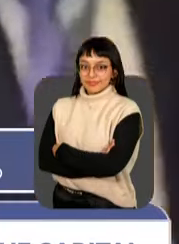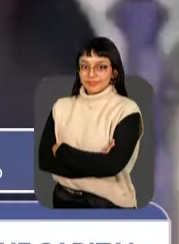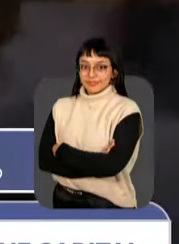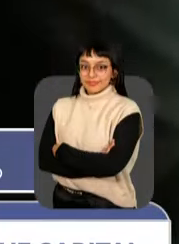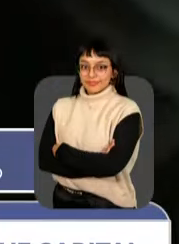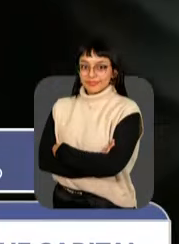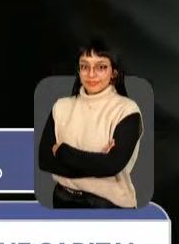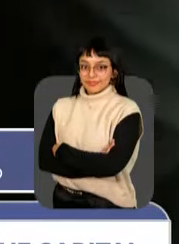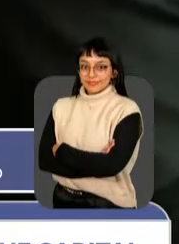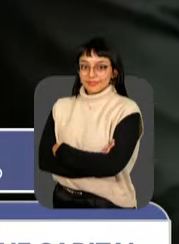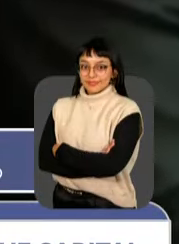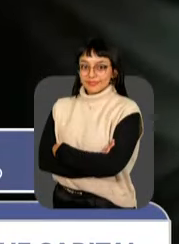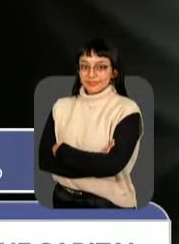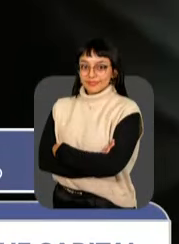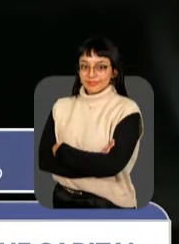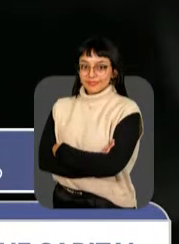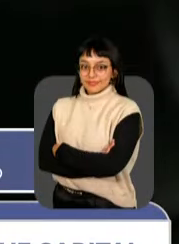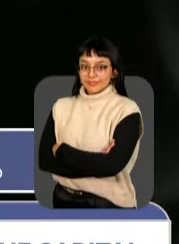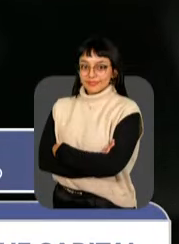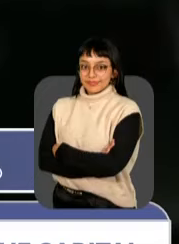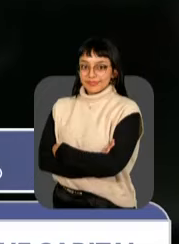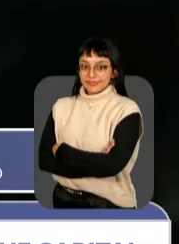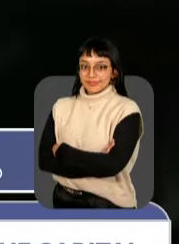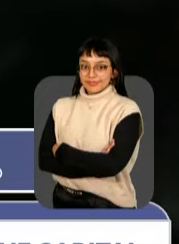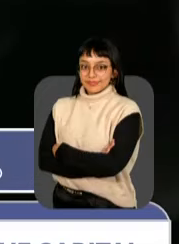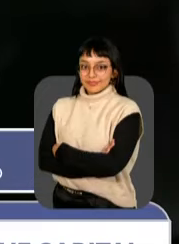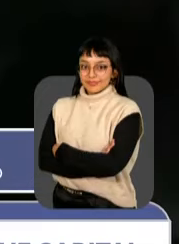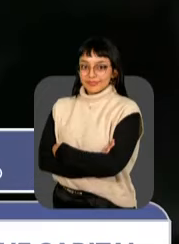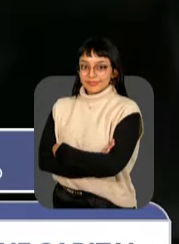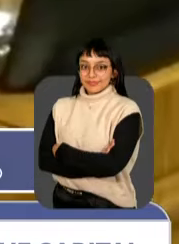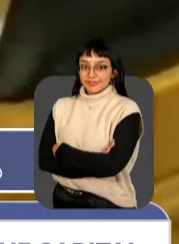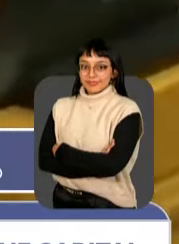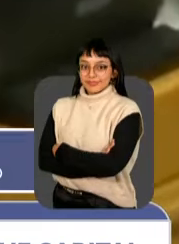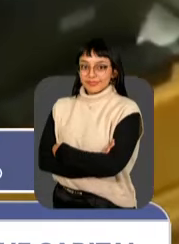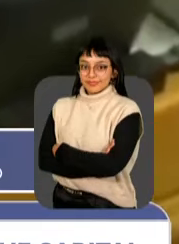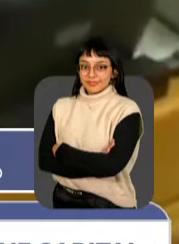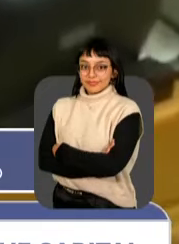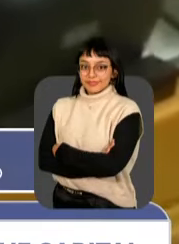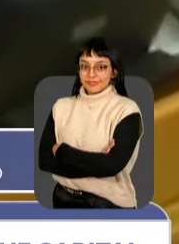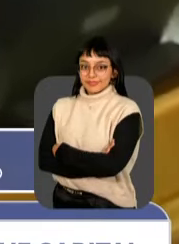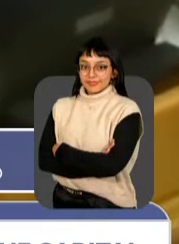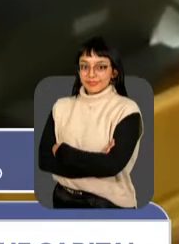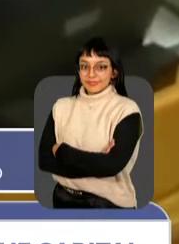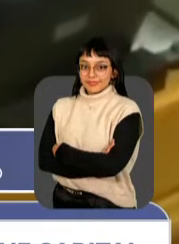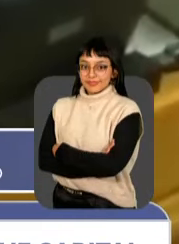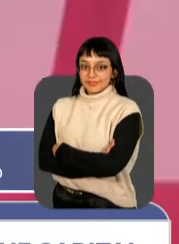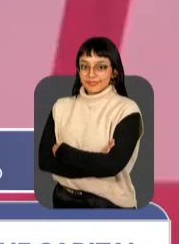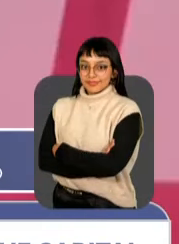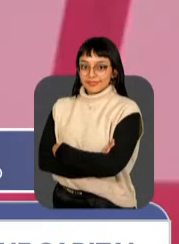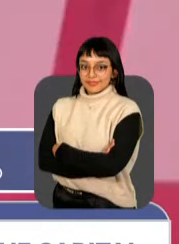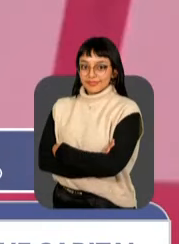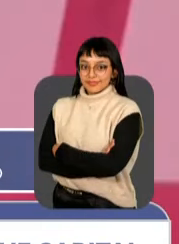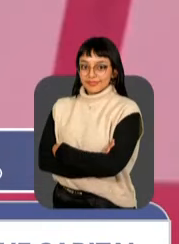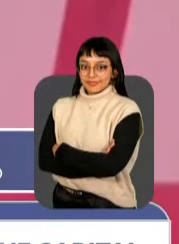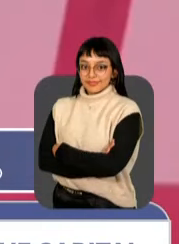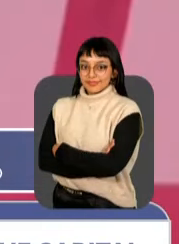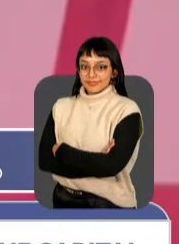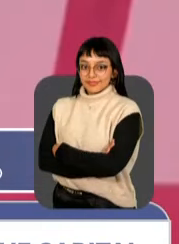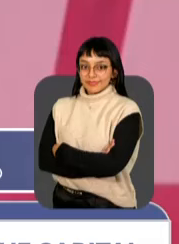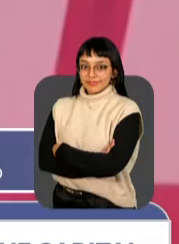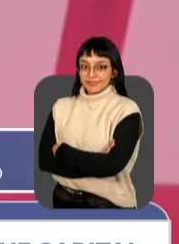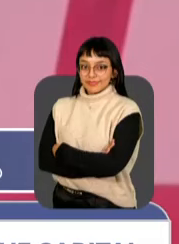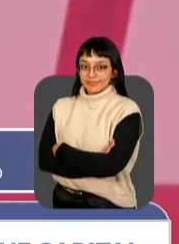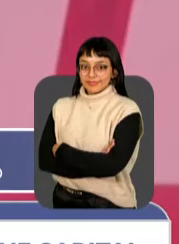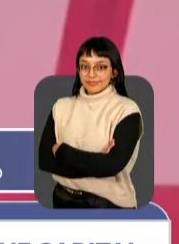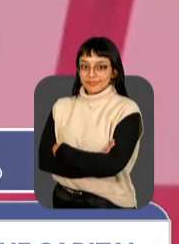de tráfico de influencias. Las reacciones políticas no se hicieron esperar. El diputado socialista Daniel Manucheri, querellante en el caso Hermosilla, describió a